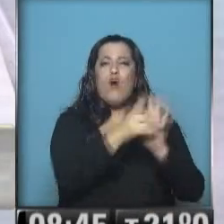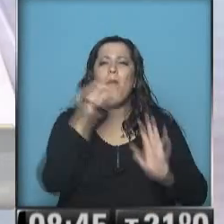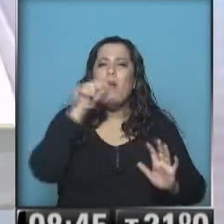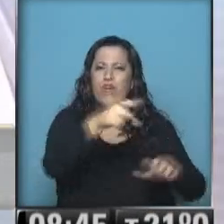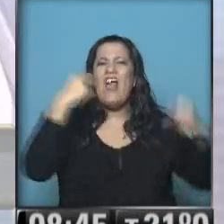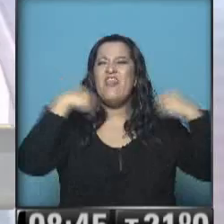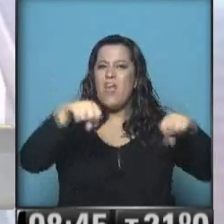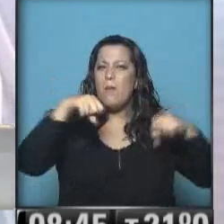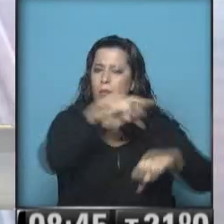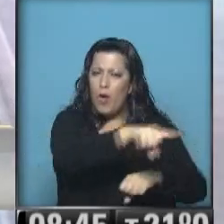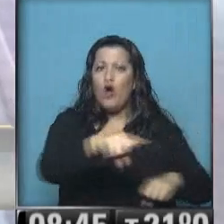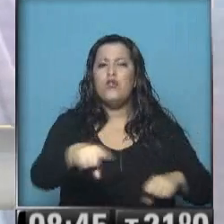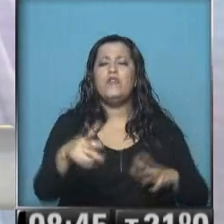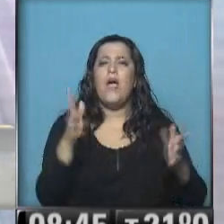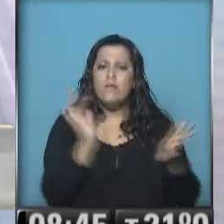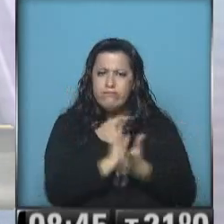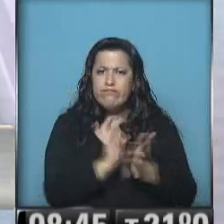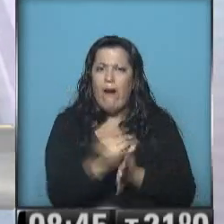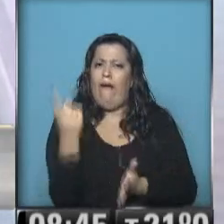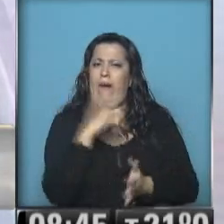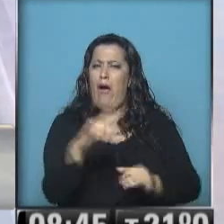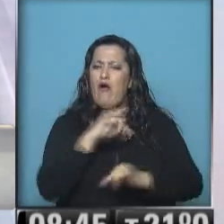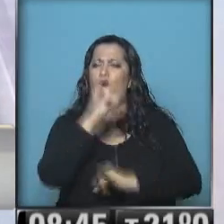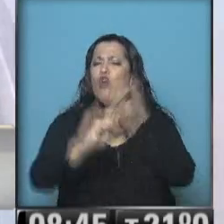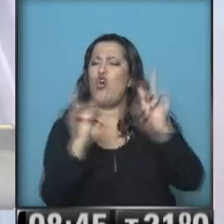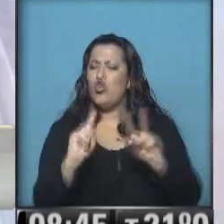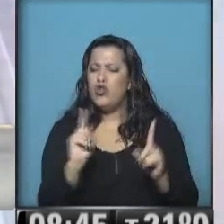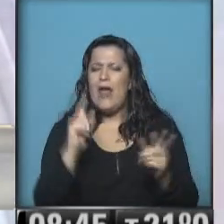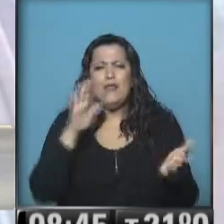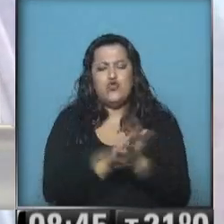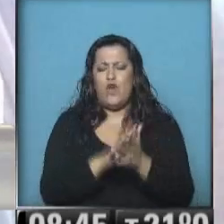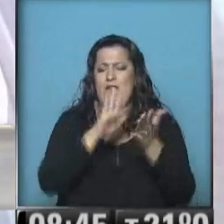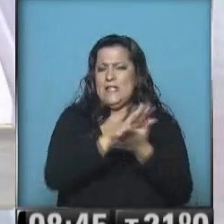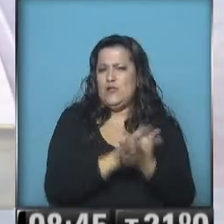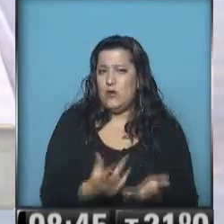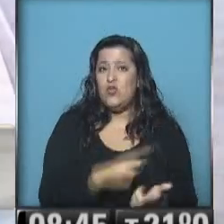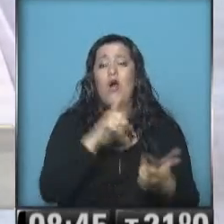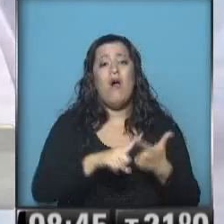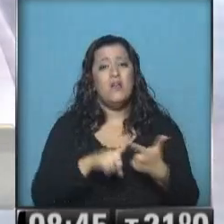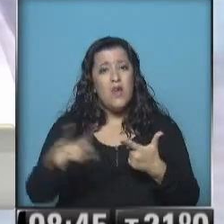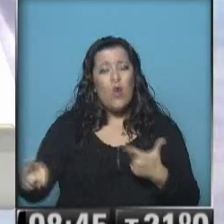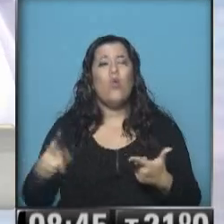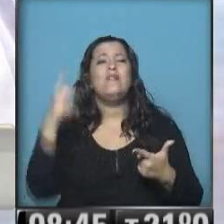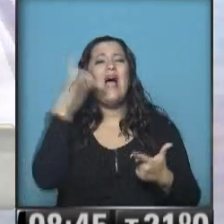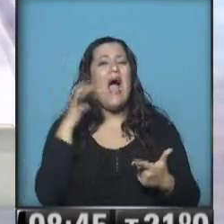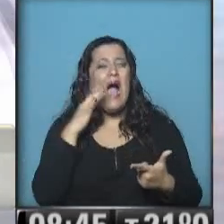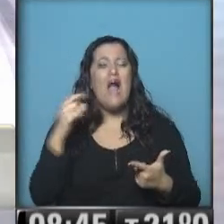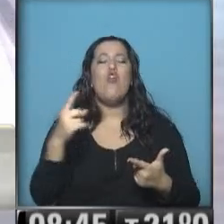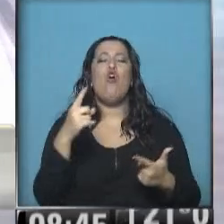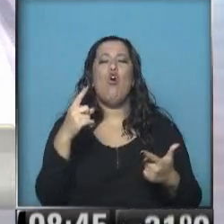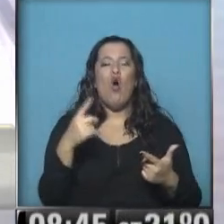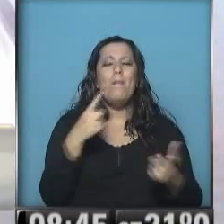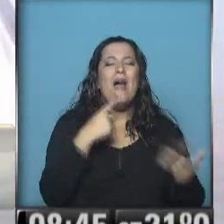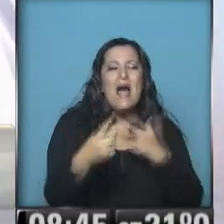prueba deportivos no haya dado ningún testimonio acerca de lo que ha sucedido segundo la justicia en orden o cámara gesel peritaje sobre las